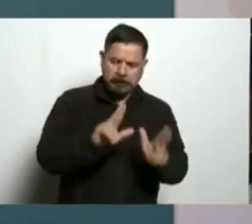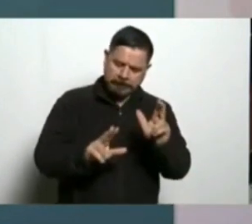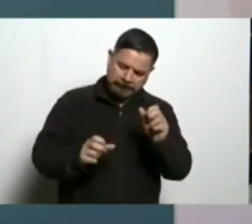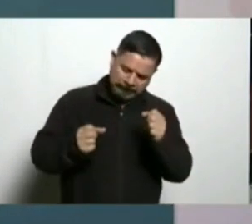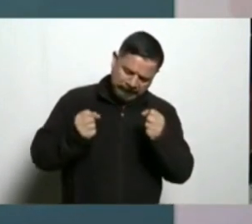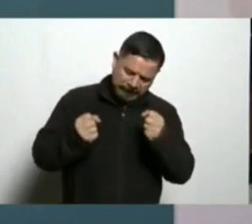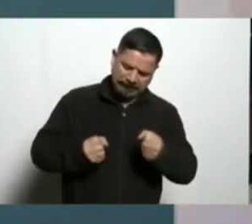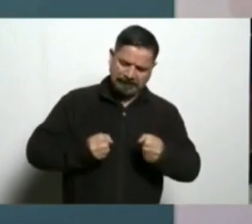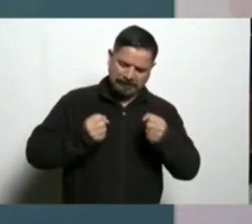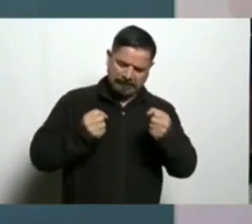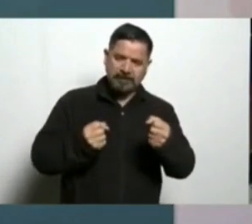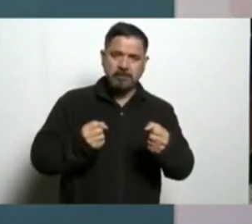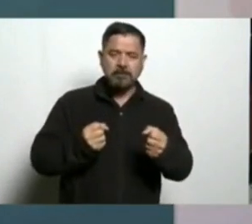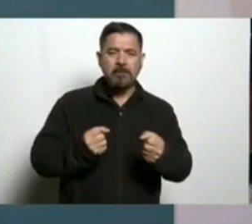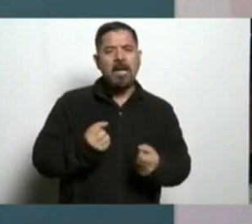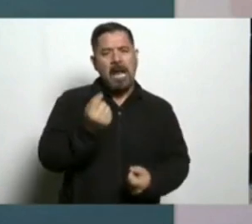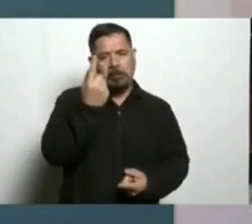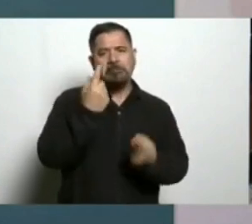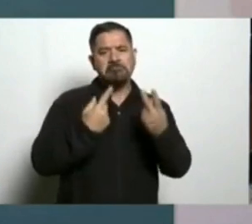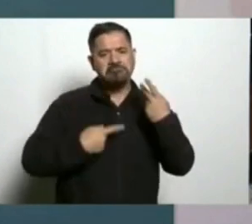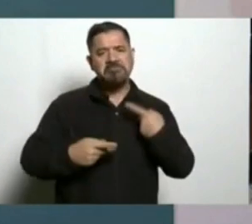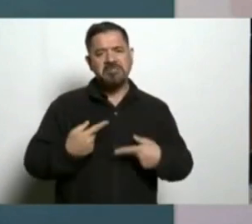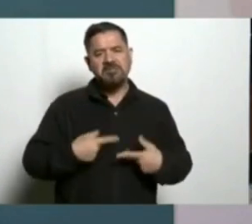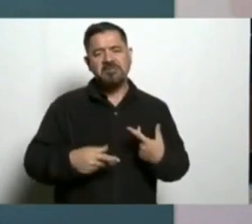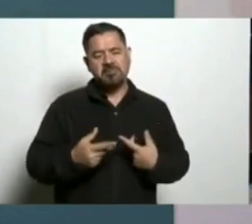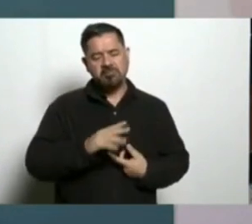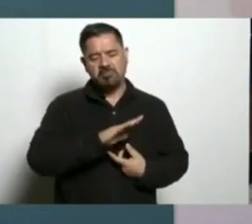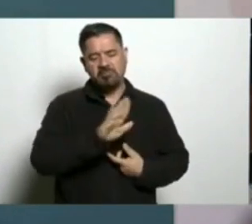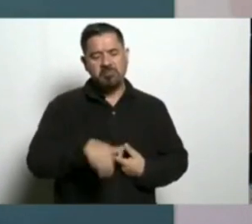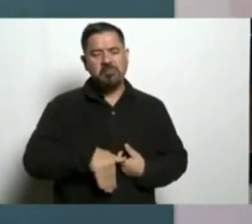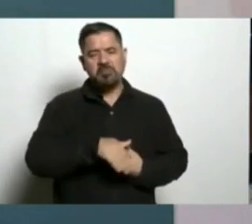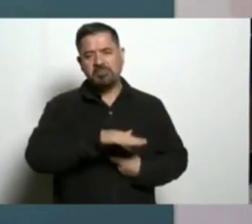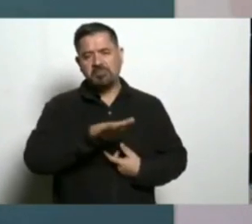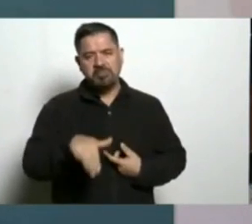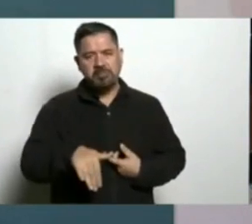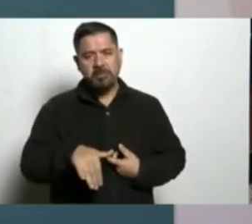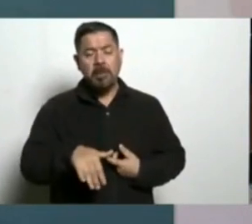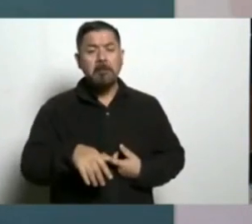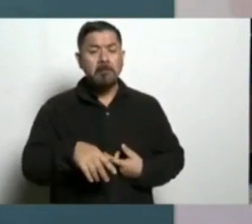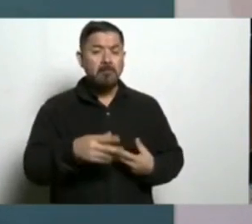muertos y muchos detenidos.